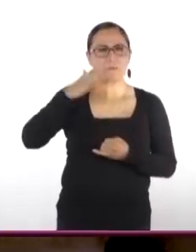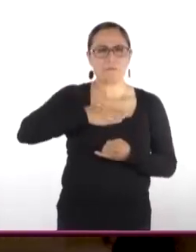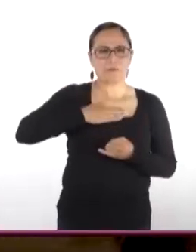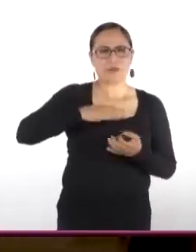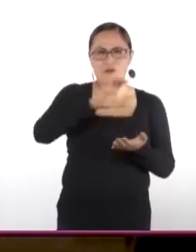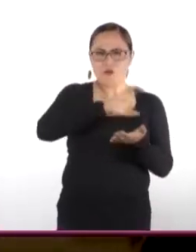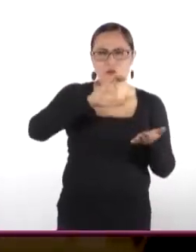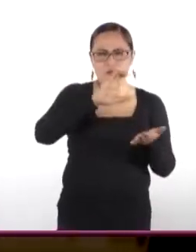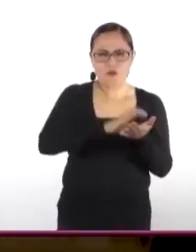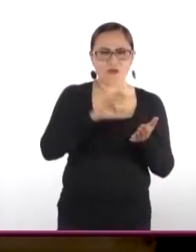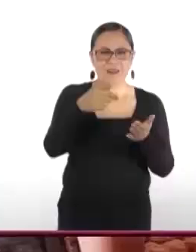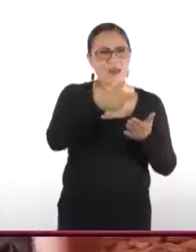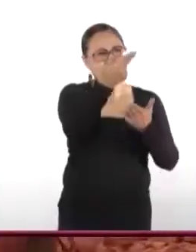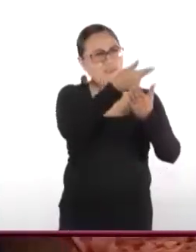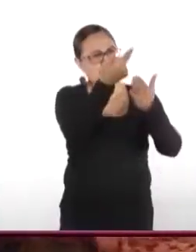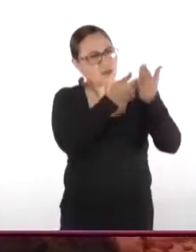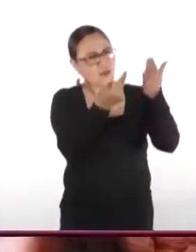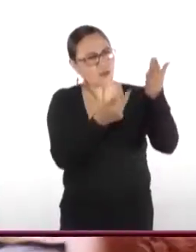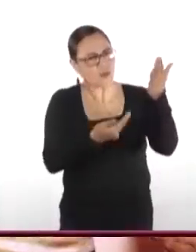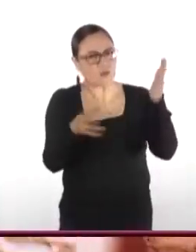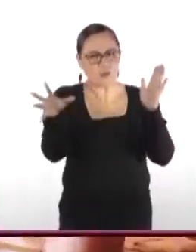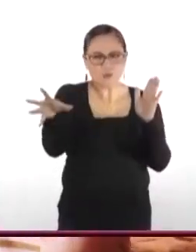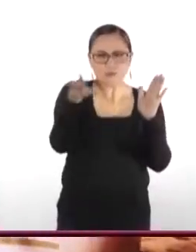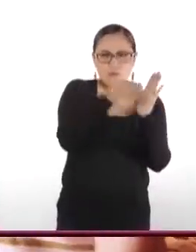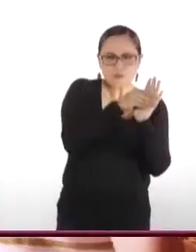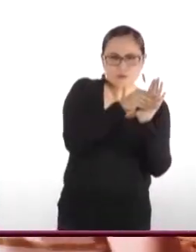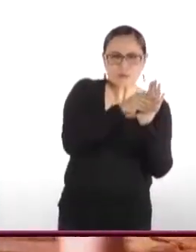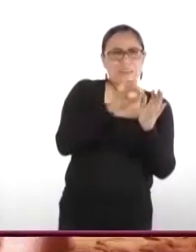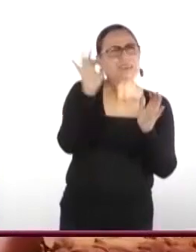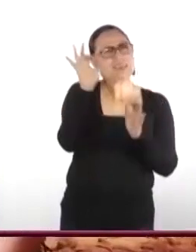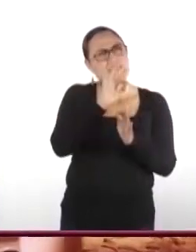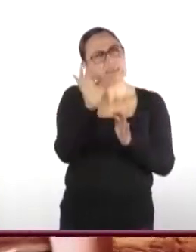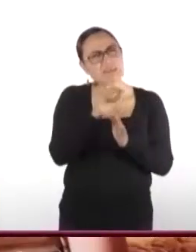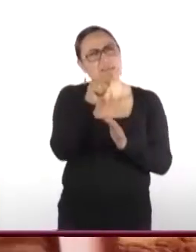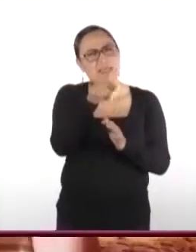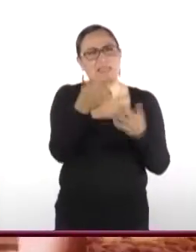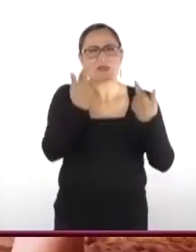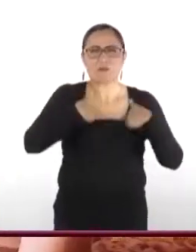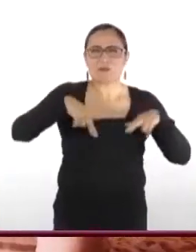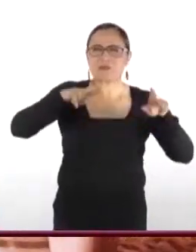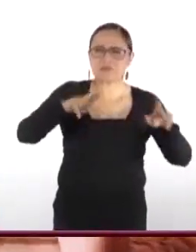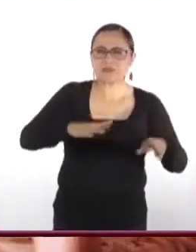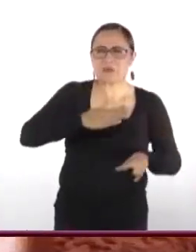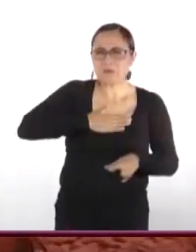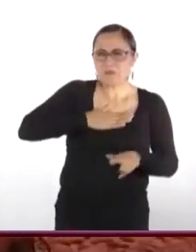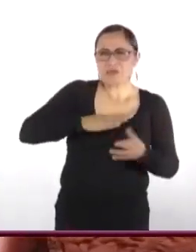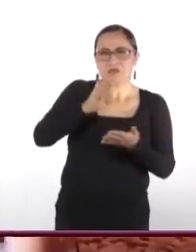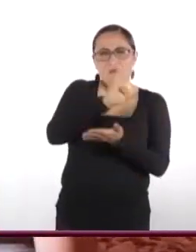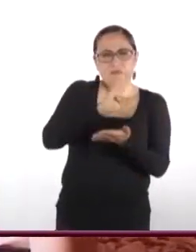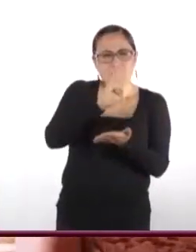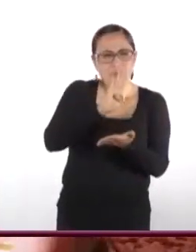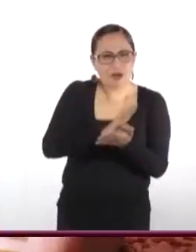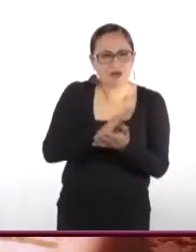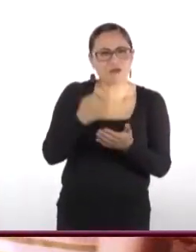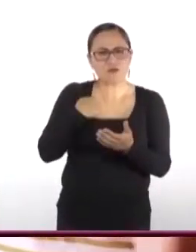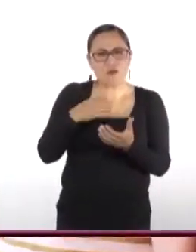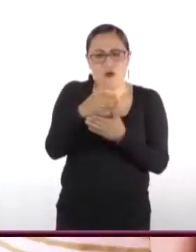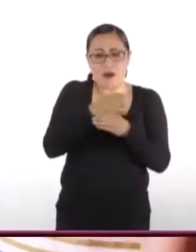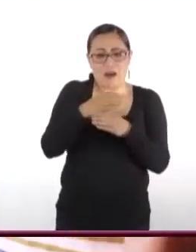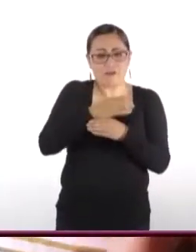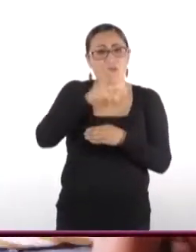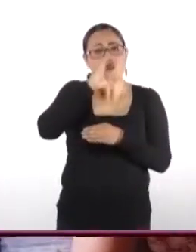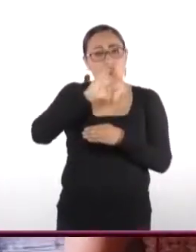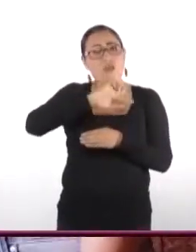mural colectivo en mi colonia. Nomás hay que pensar en la tesela básica. Tendría que ser algo que nos represente como barrio. Yo creo que